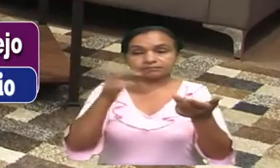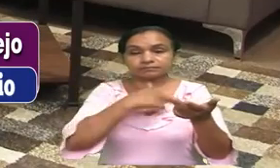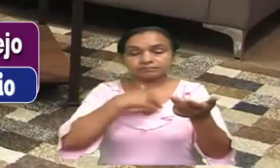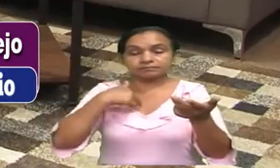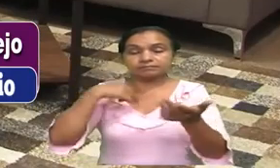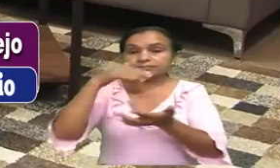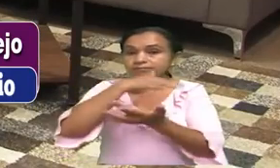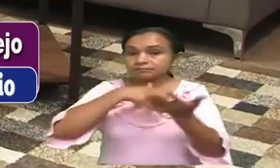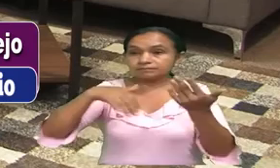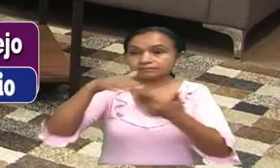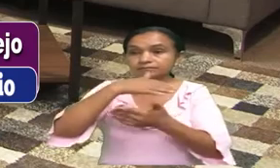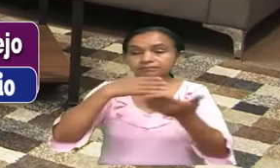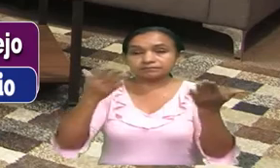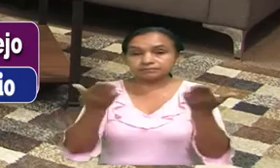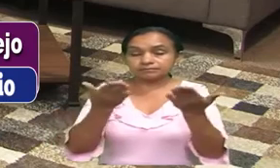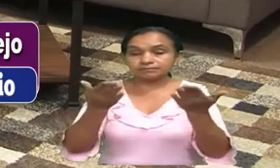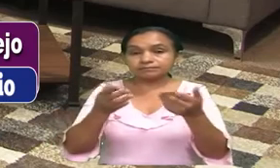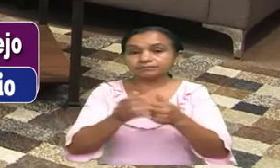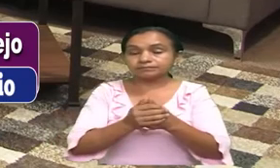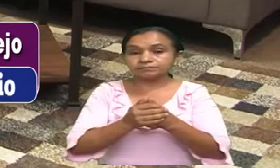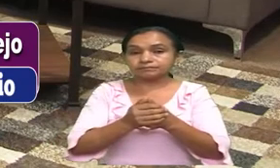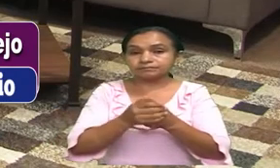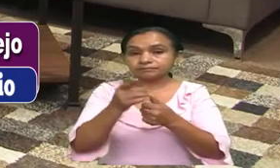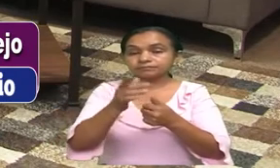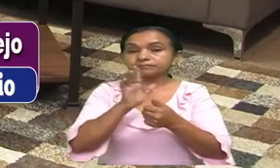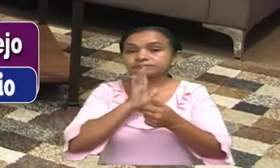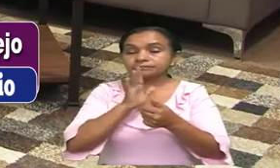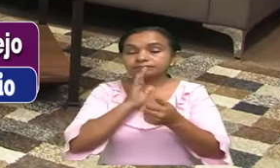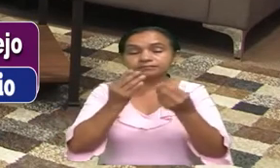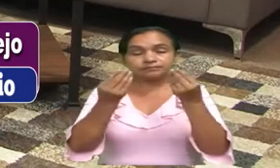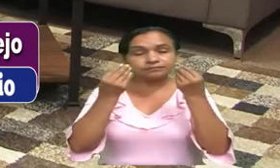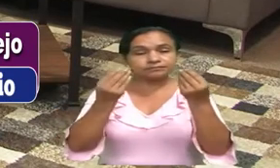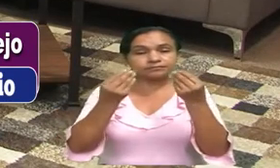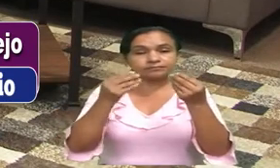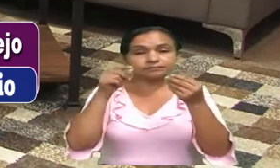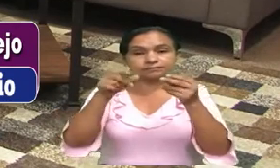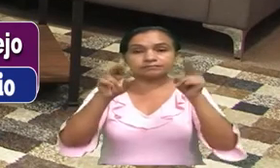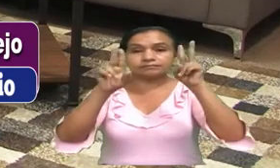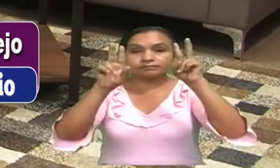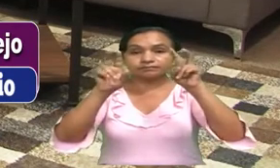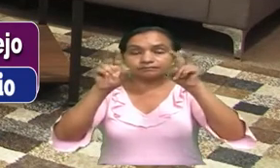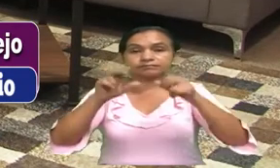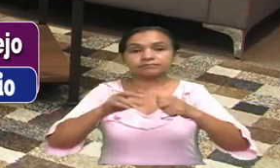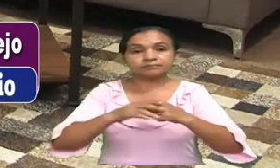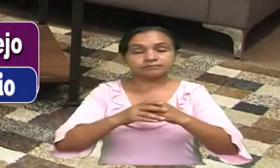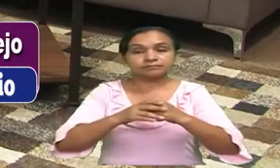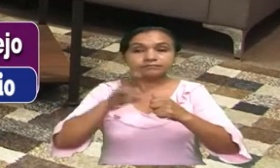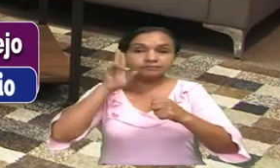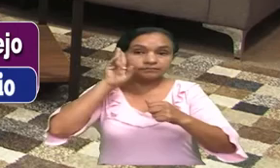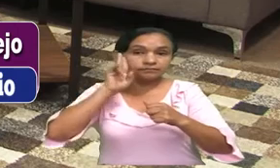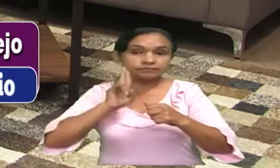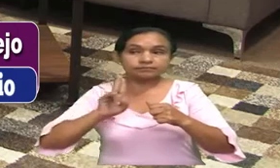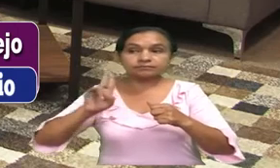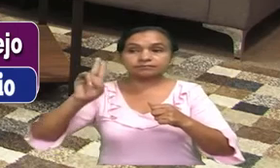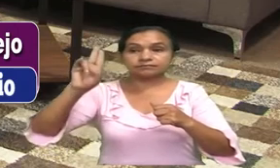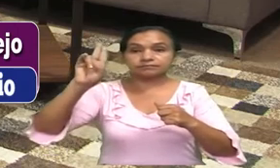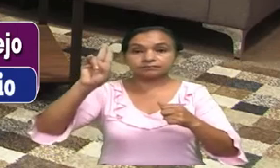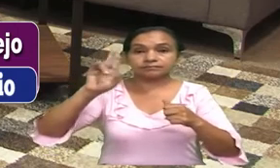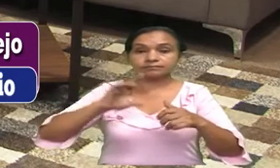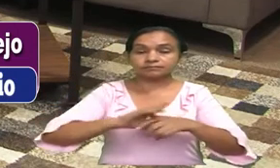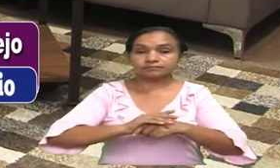convergen. Sí, esa es una parte que también la discutimos mucho, porque la universidad